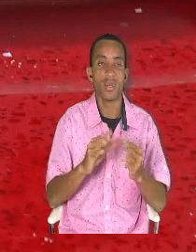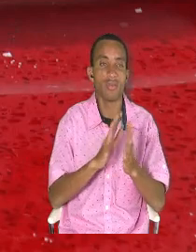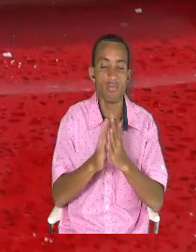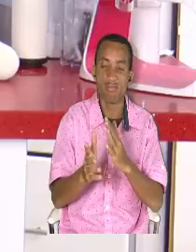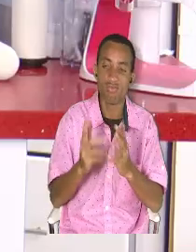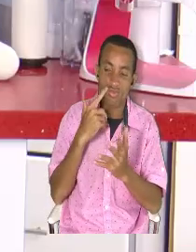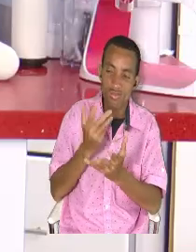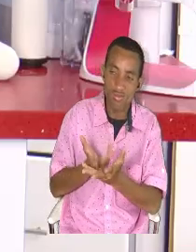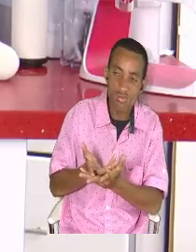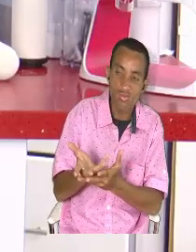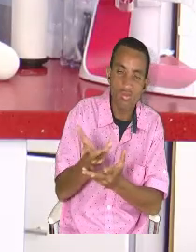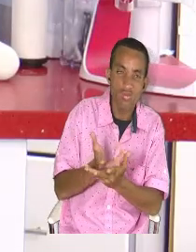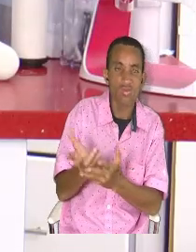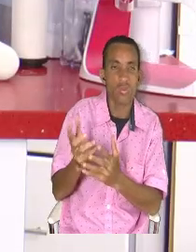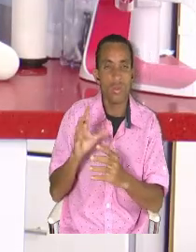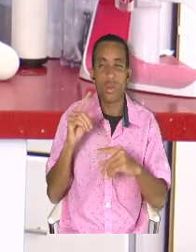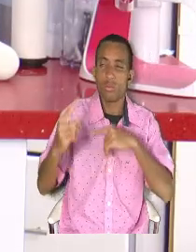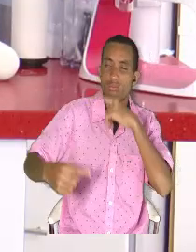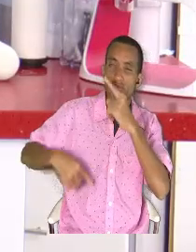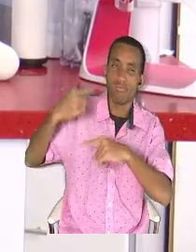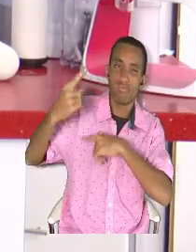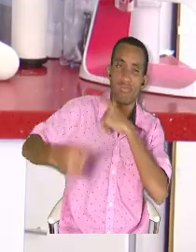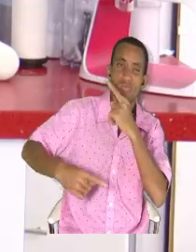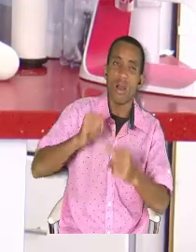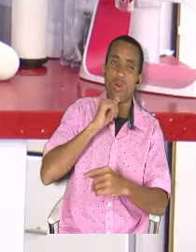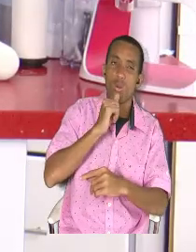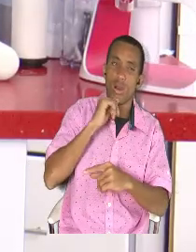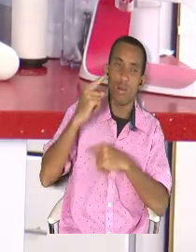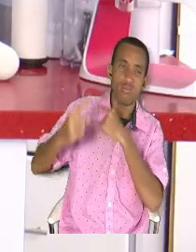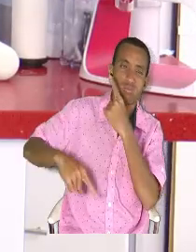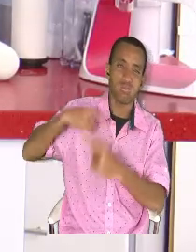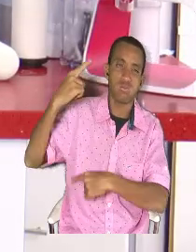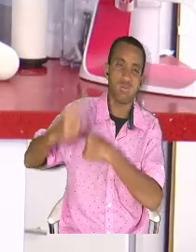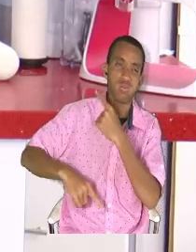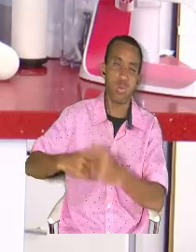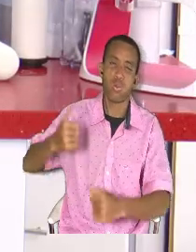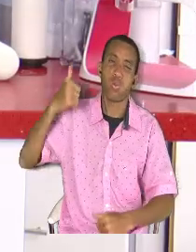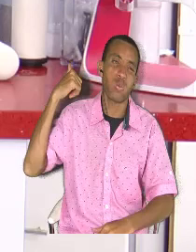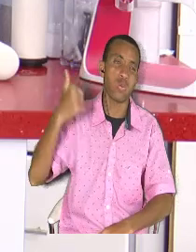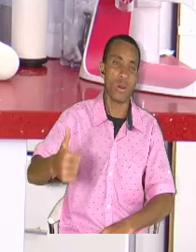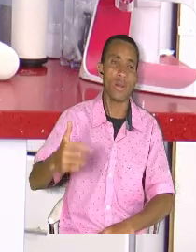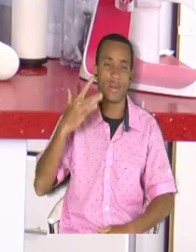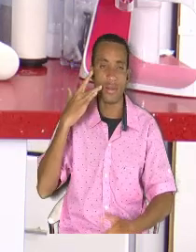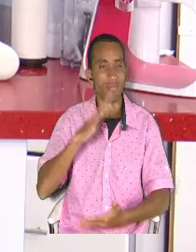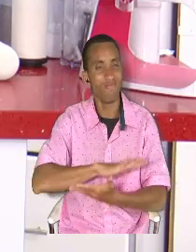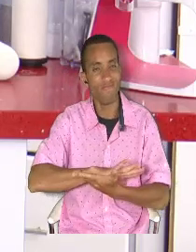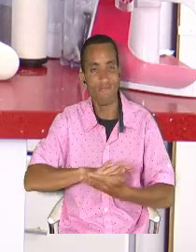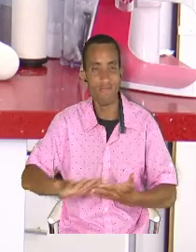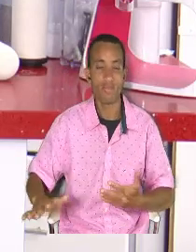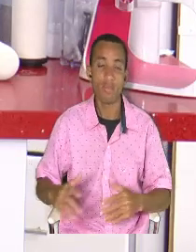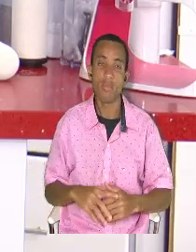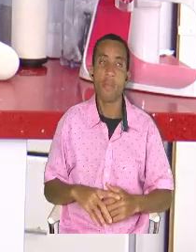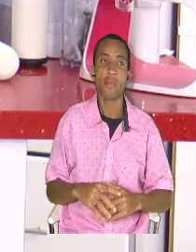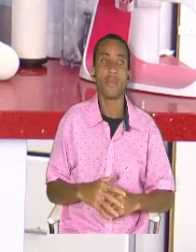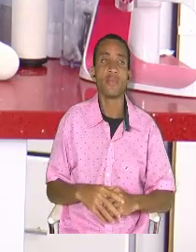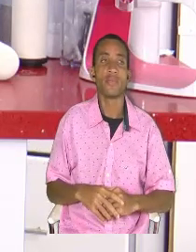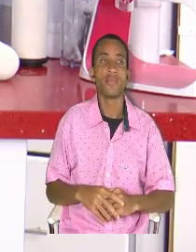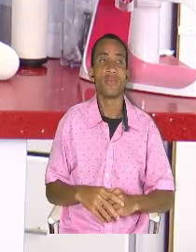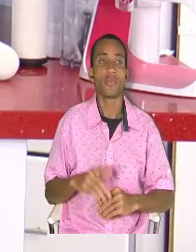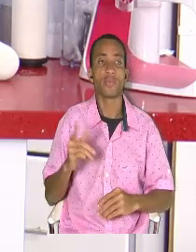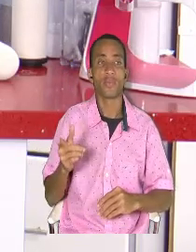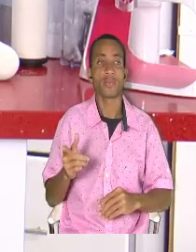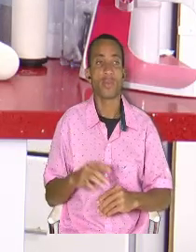por su calidad, por todo lo bueno que tiene ese filtro. Sí, claro. Bueno, el filtro que